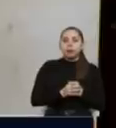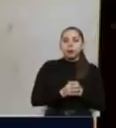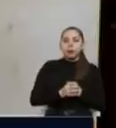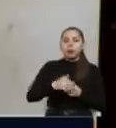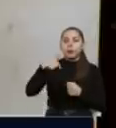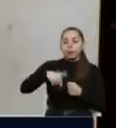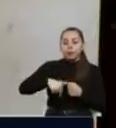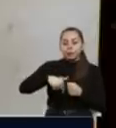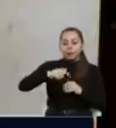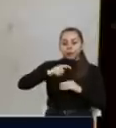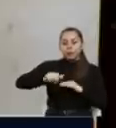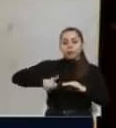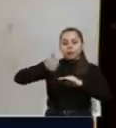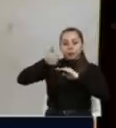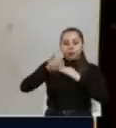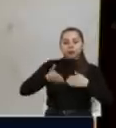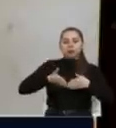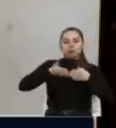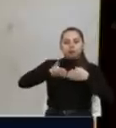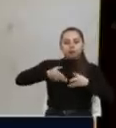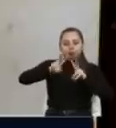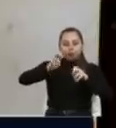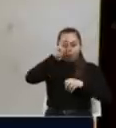El almirante Cubides,